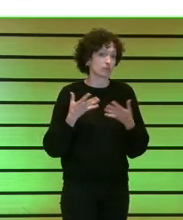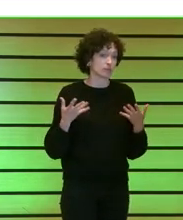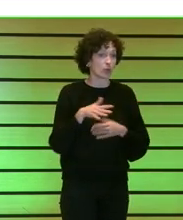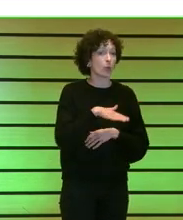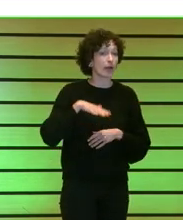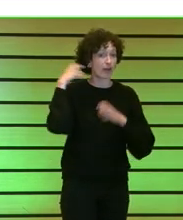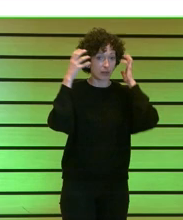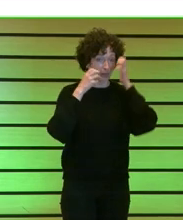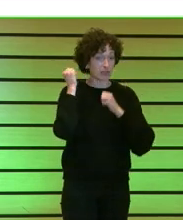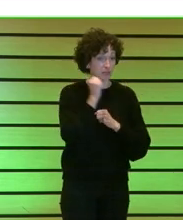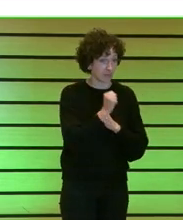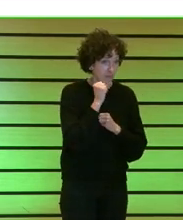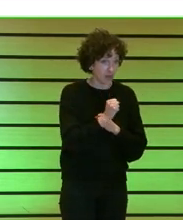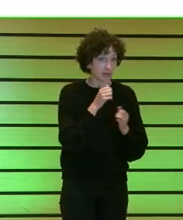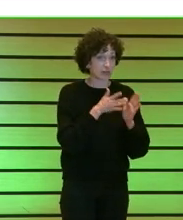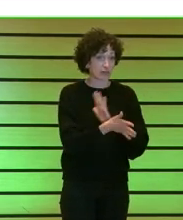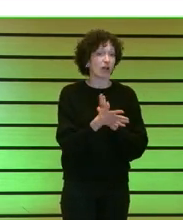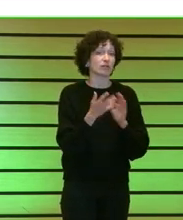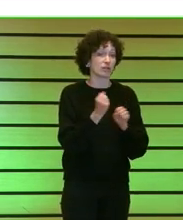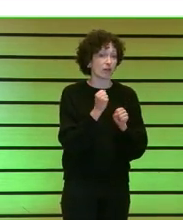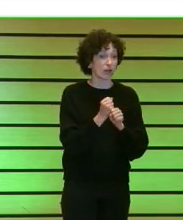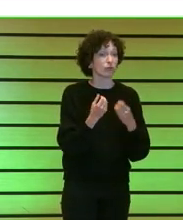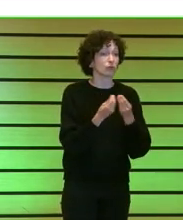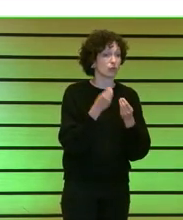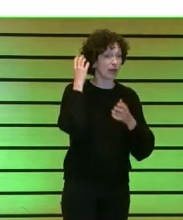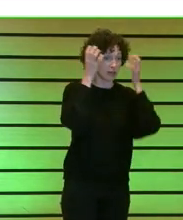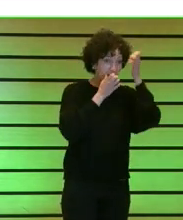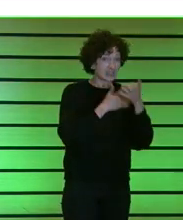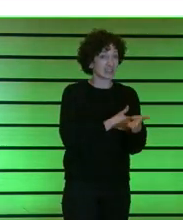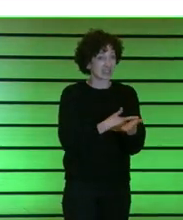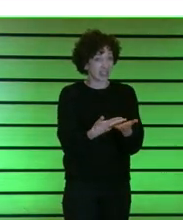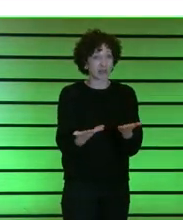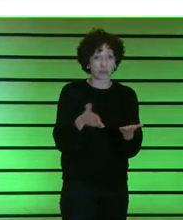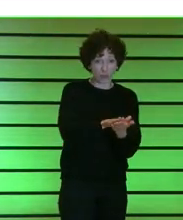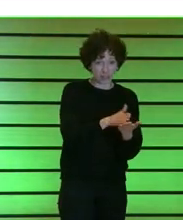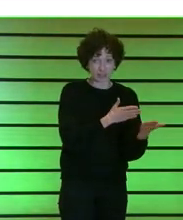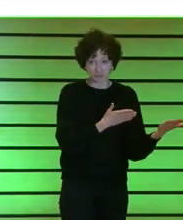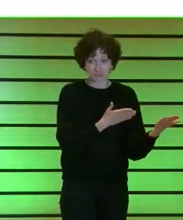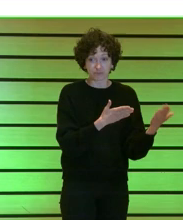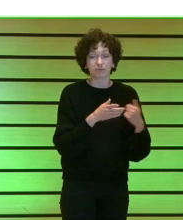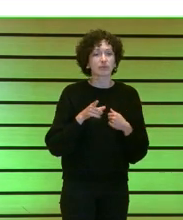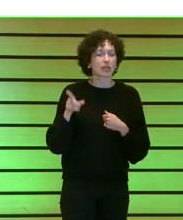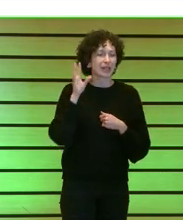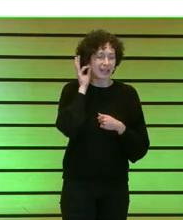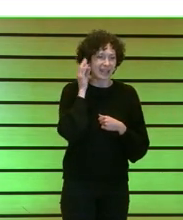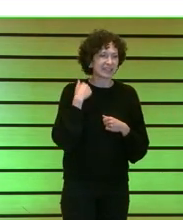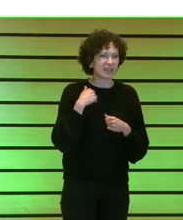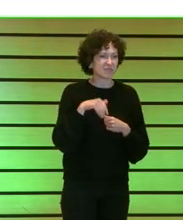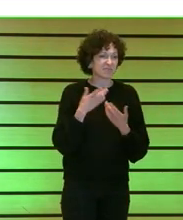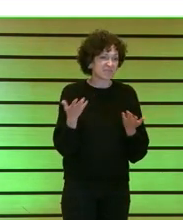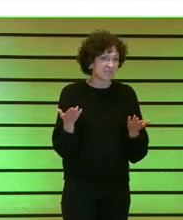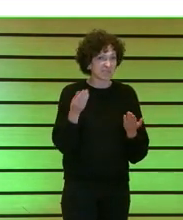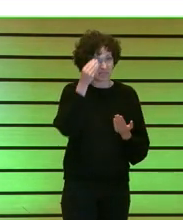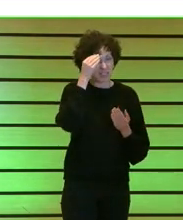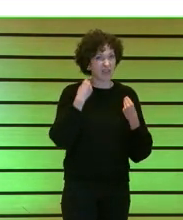os podéis imaginar es trabajar con animales sangre y muerte y marca yo creo que ya ha empezado a tener poca esperanza